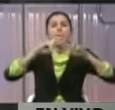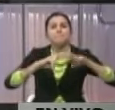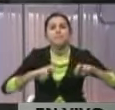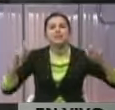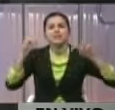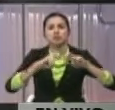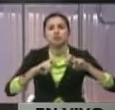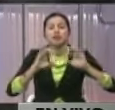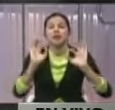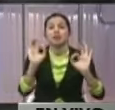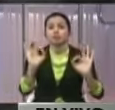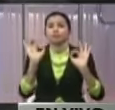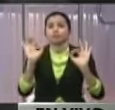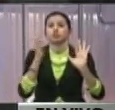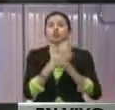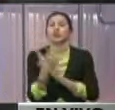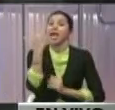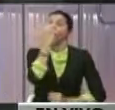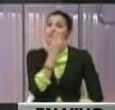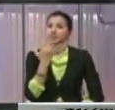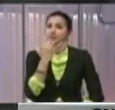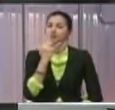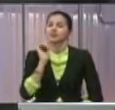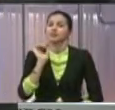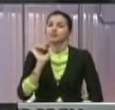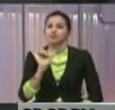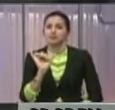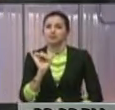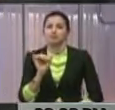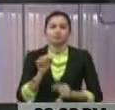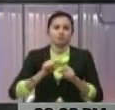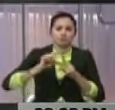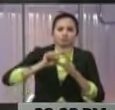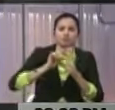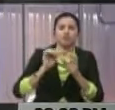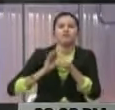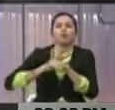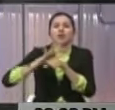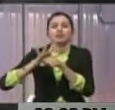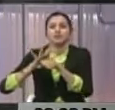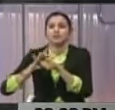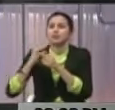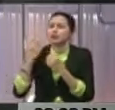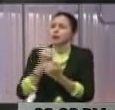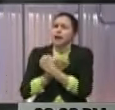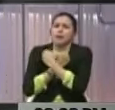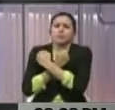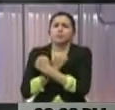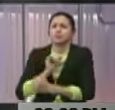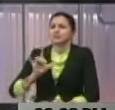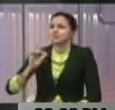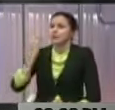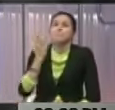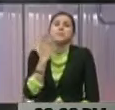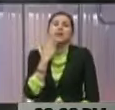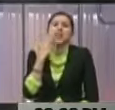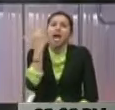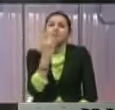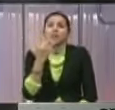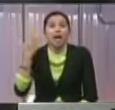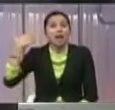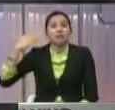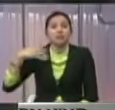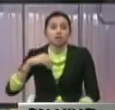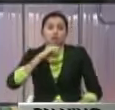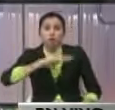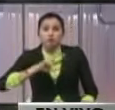Investigaciones Estratégicas sobre África y su diáspora. Nuestra madre África, aquella África que fue desconocida por la